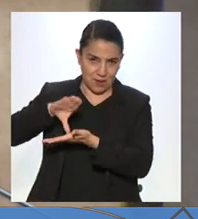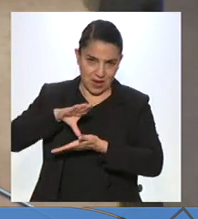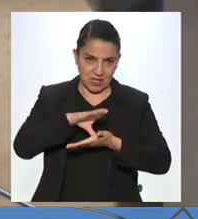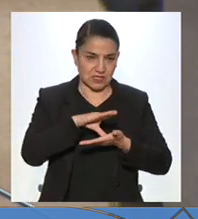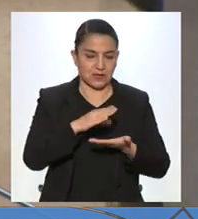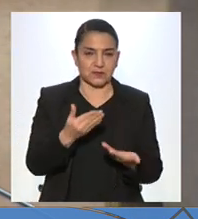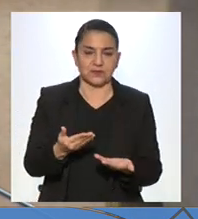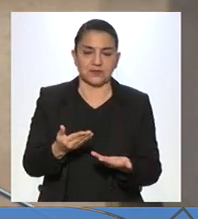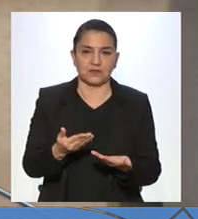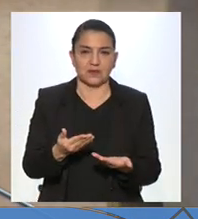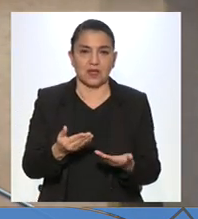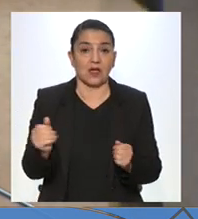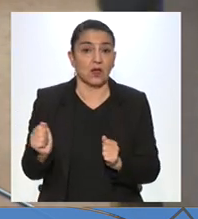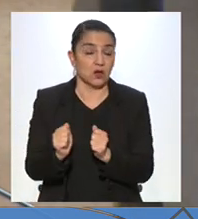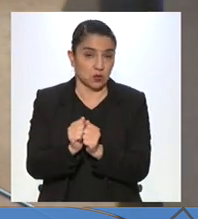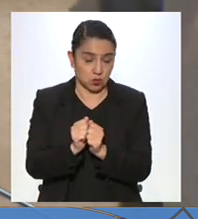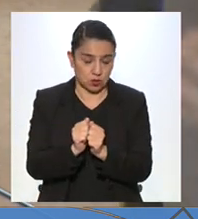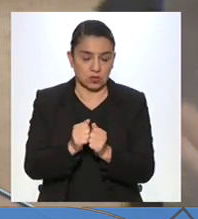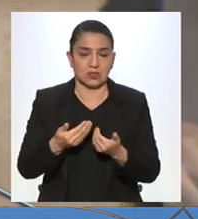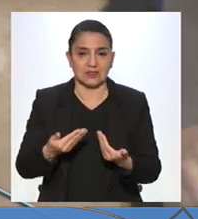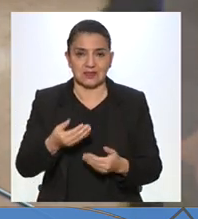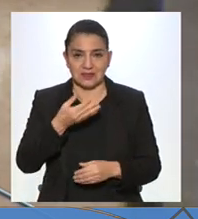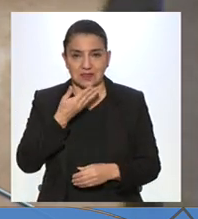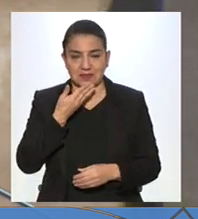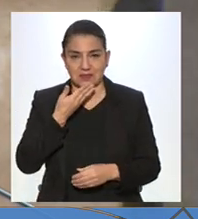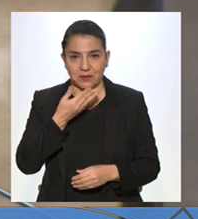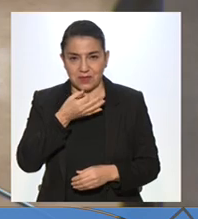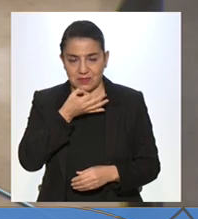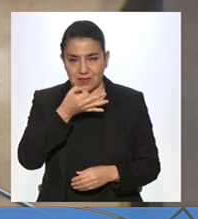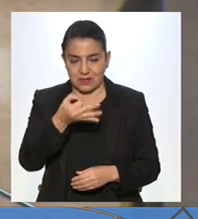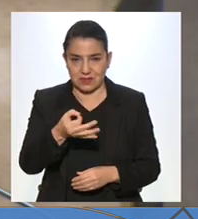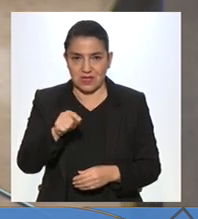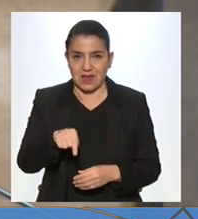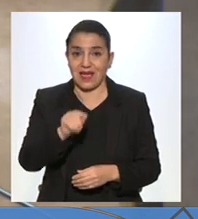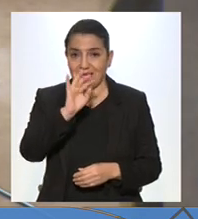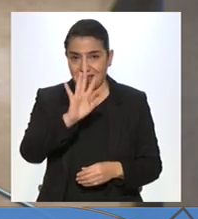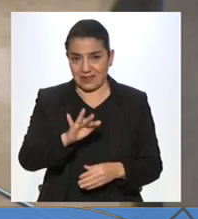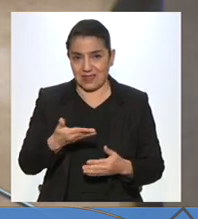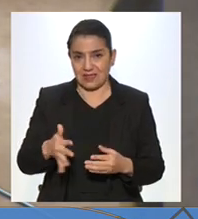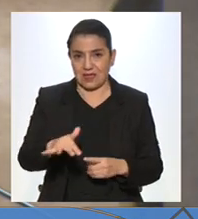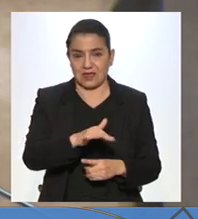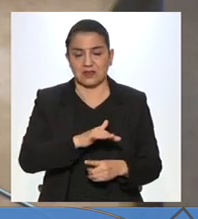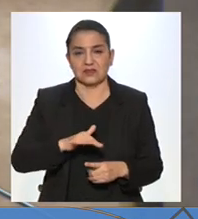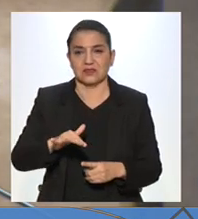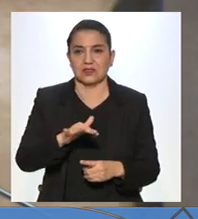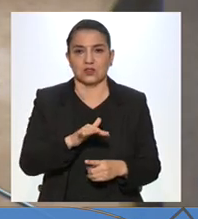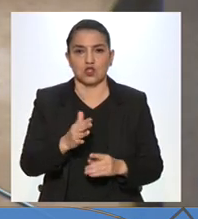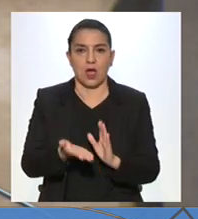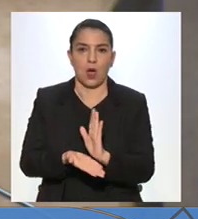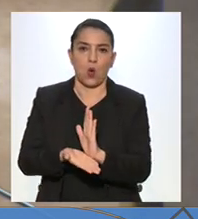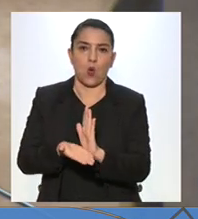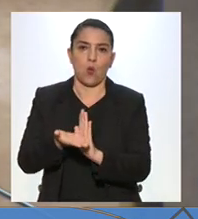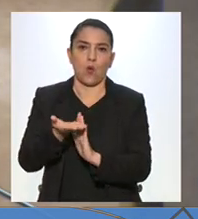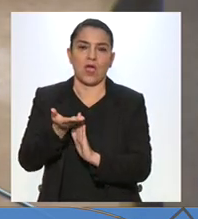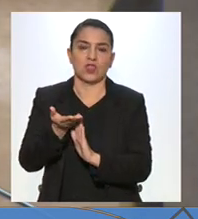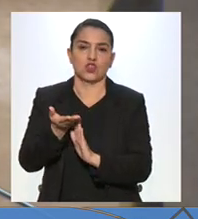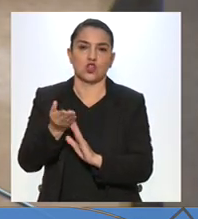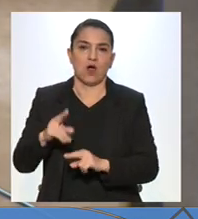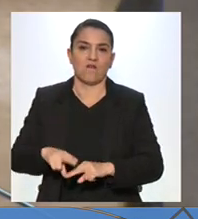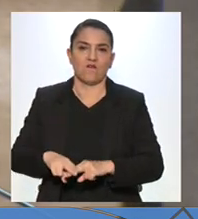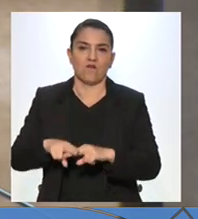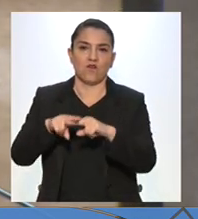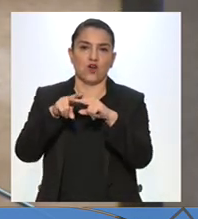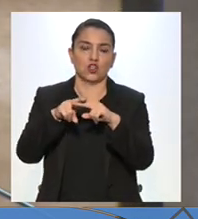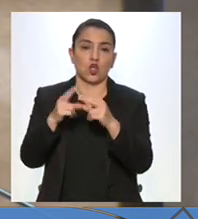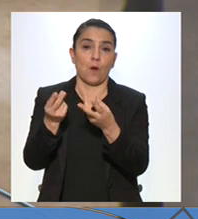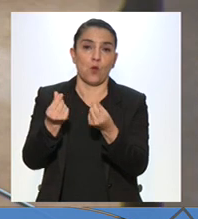junto con esto, quisiera señalar otro fenómeno que ha sido característico de este periodo, que es el aumento de los depósitos o los fondos en moneda